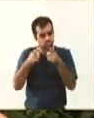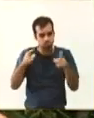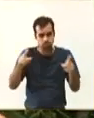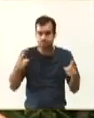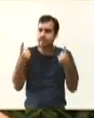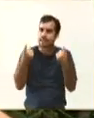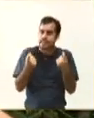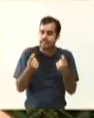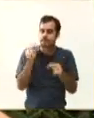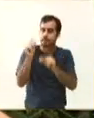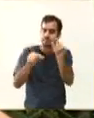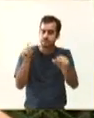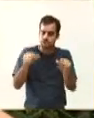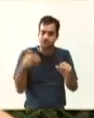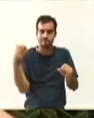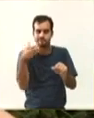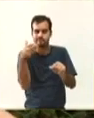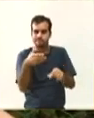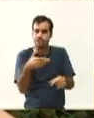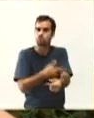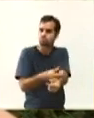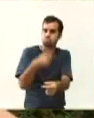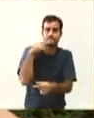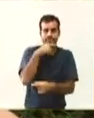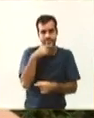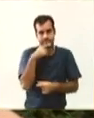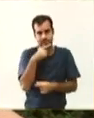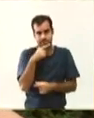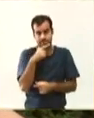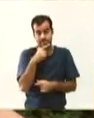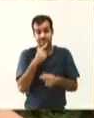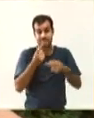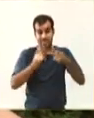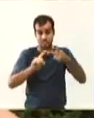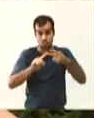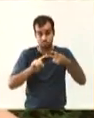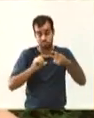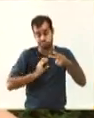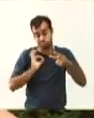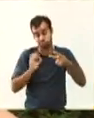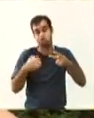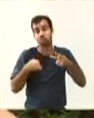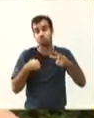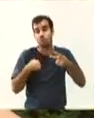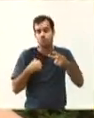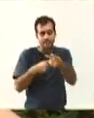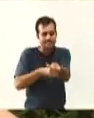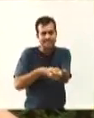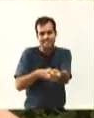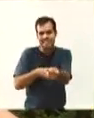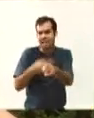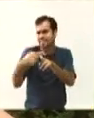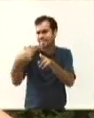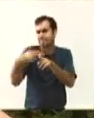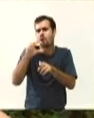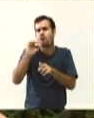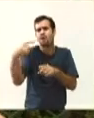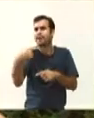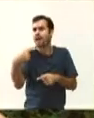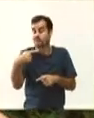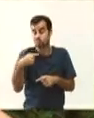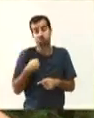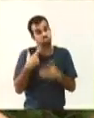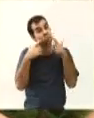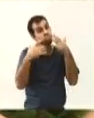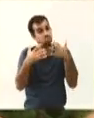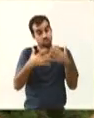de donaciones de sangre, y la segunda motivación es que soy un negativo y sé cuán importante es ese grupo sanguíneo para toda la